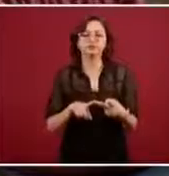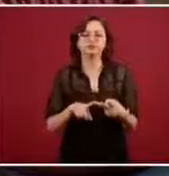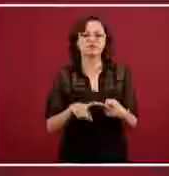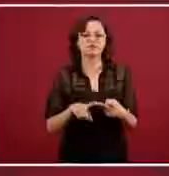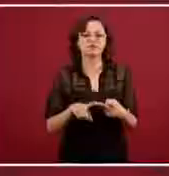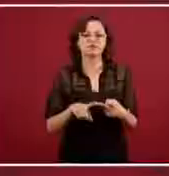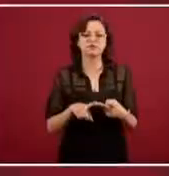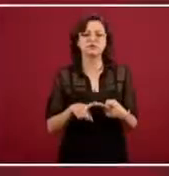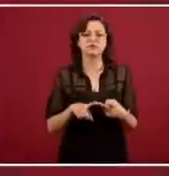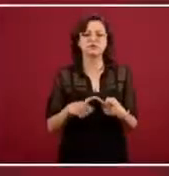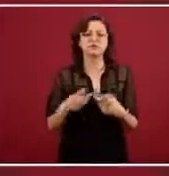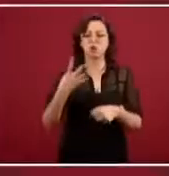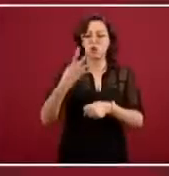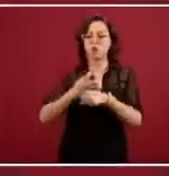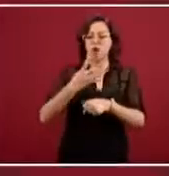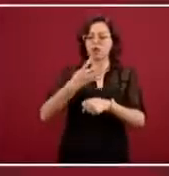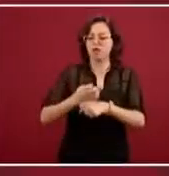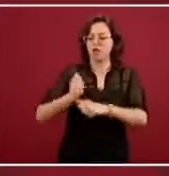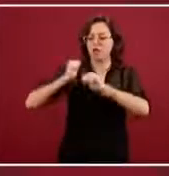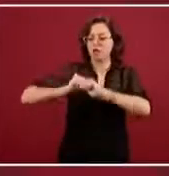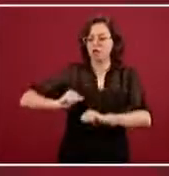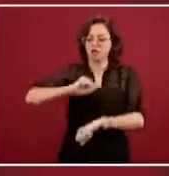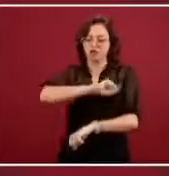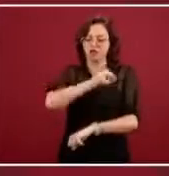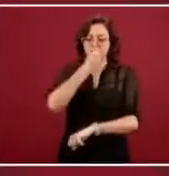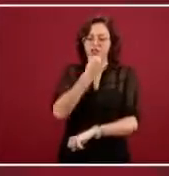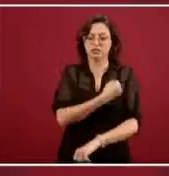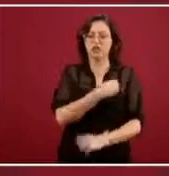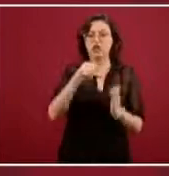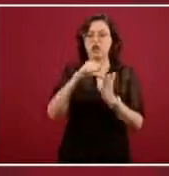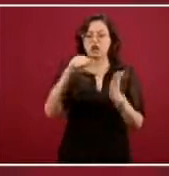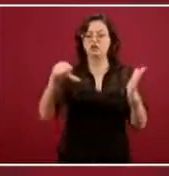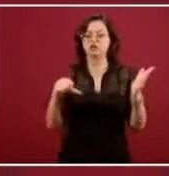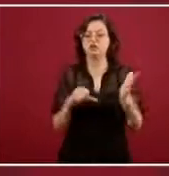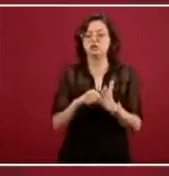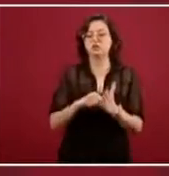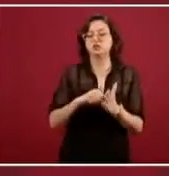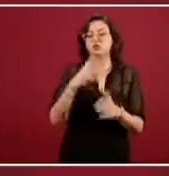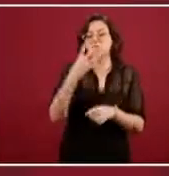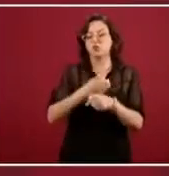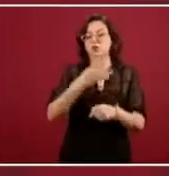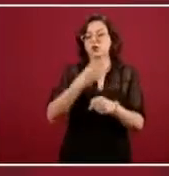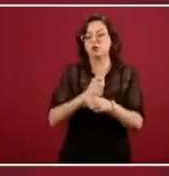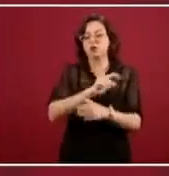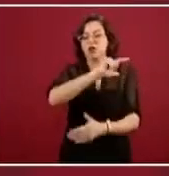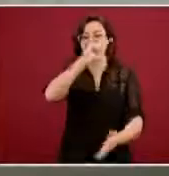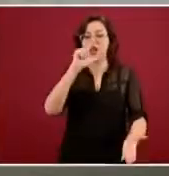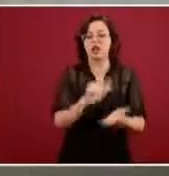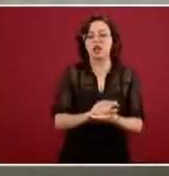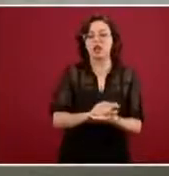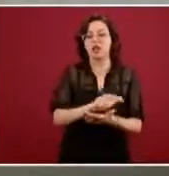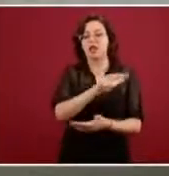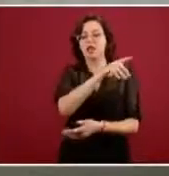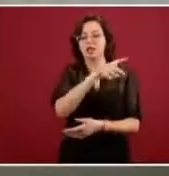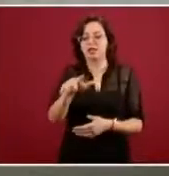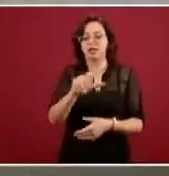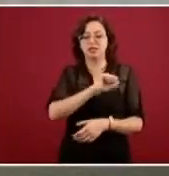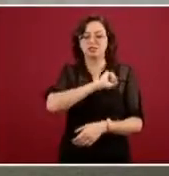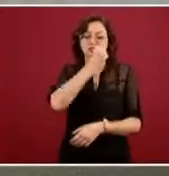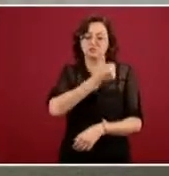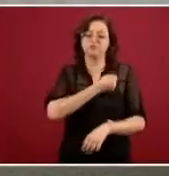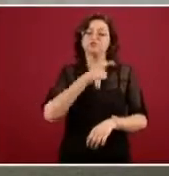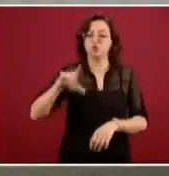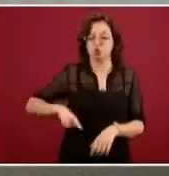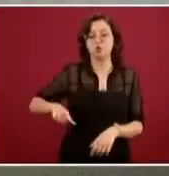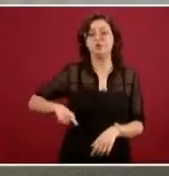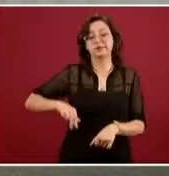La cuarta autoridad sanitaria, de acuerdo al artículo 4 de la Ley General de Salud, son los gobiernos